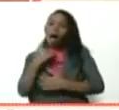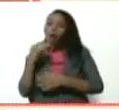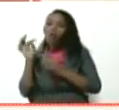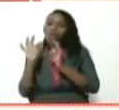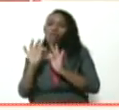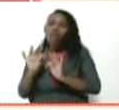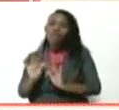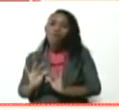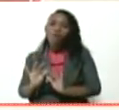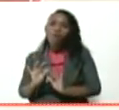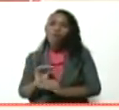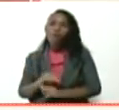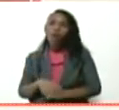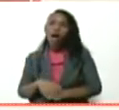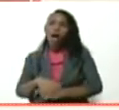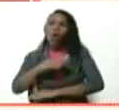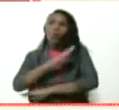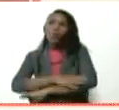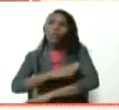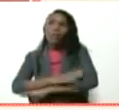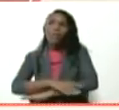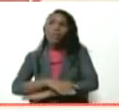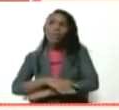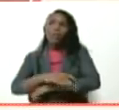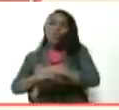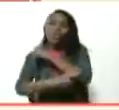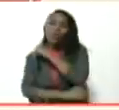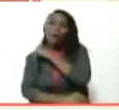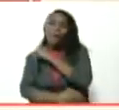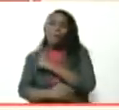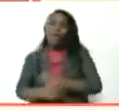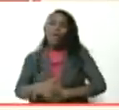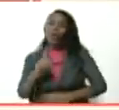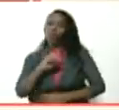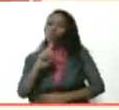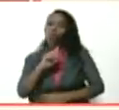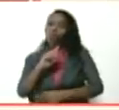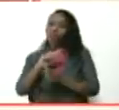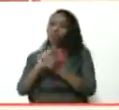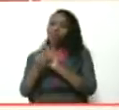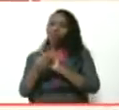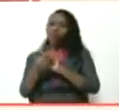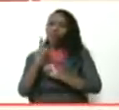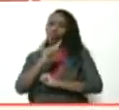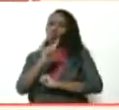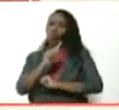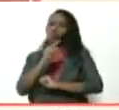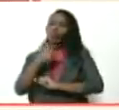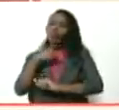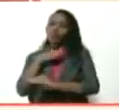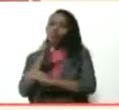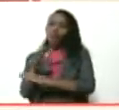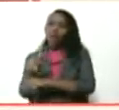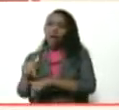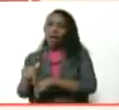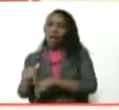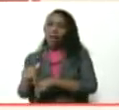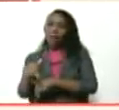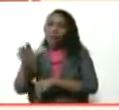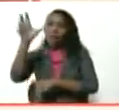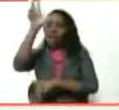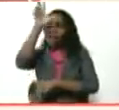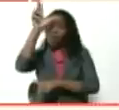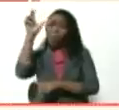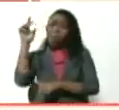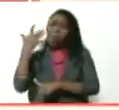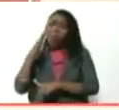manera actos ilícitos. No, no, al contrario. Yo vine para acá, para Falcón, ¿hace